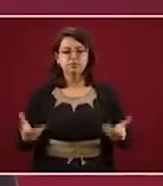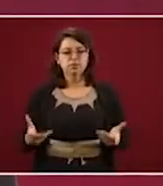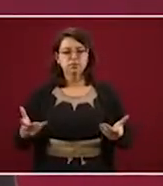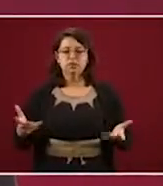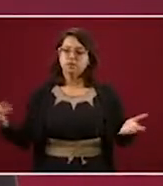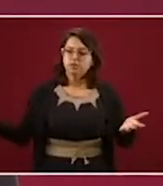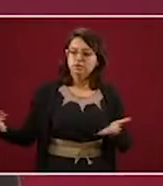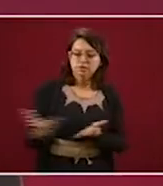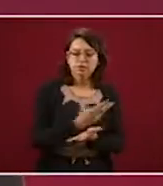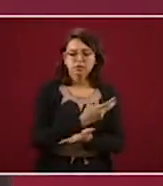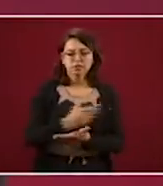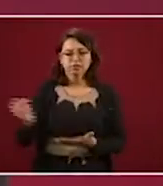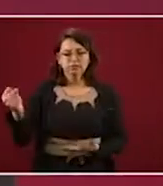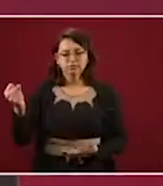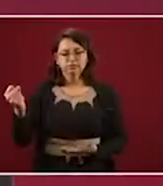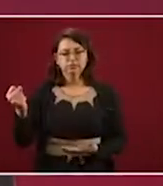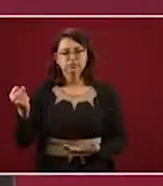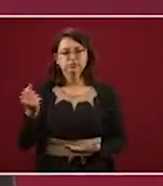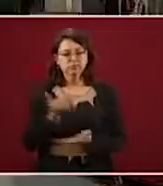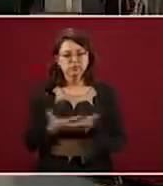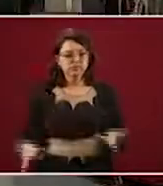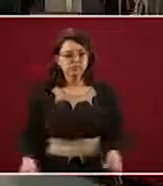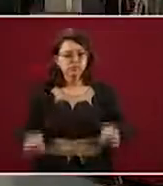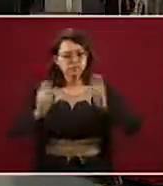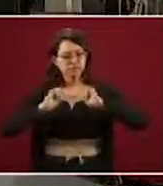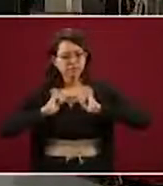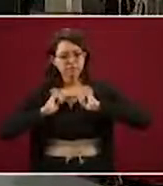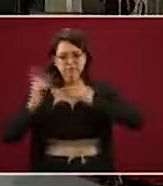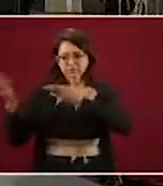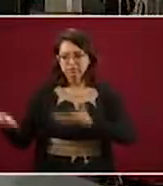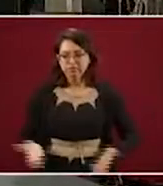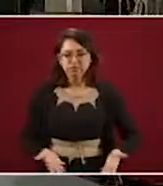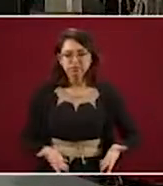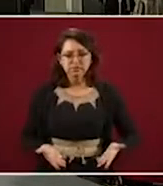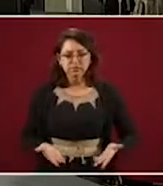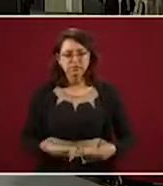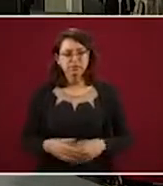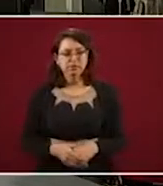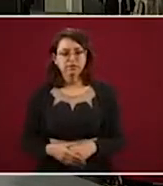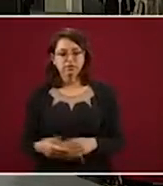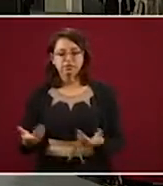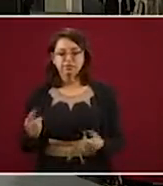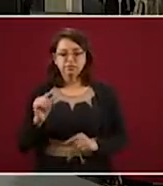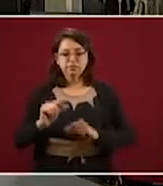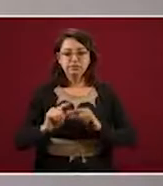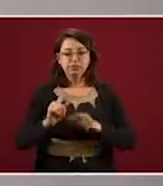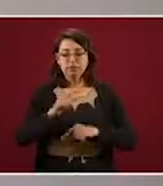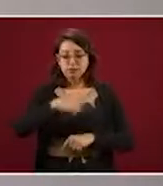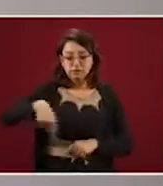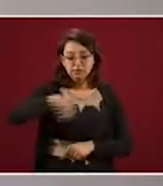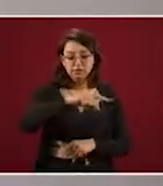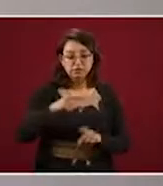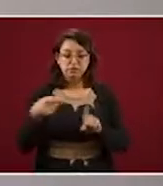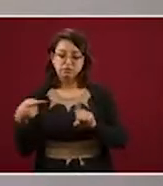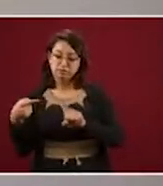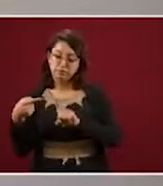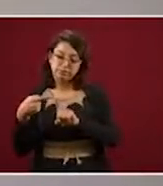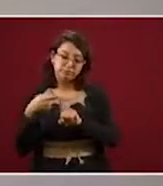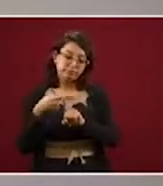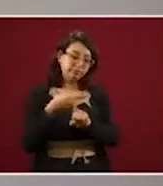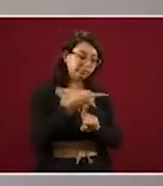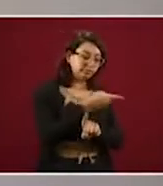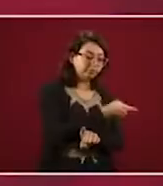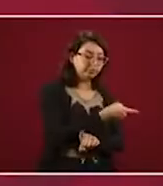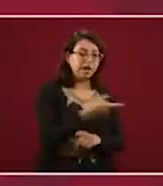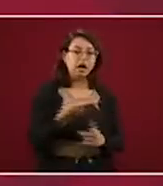triunfó, que nos tiene aquí, se desvían, que no estén pensando que porque